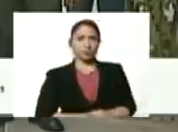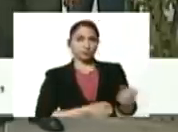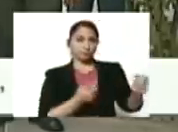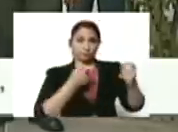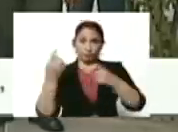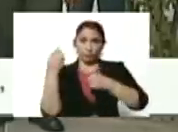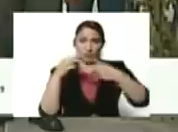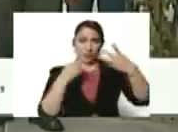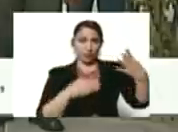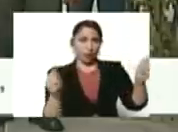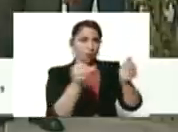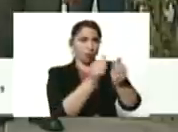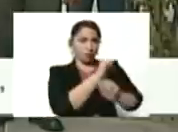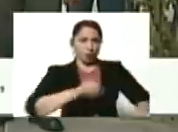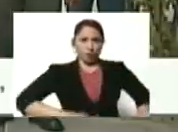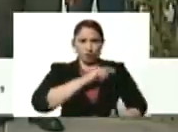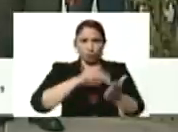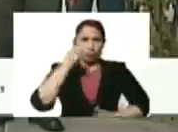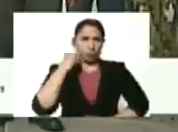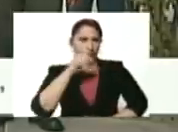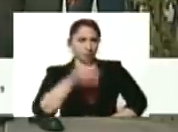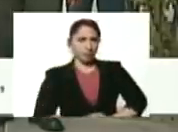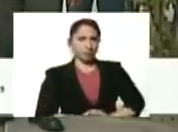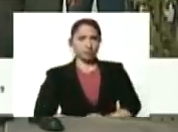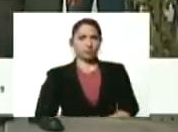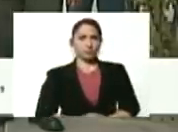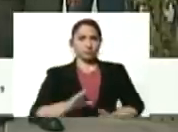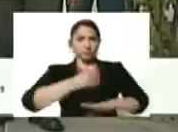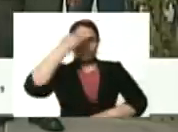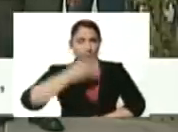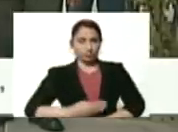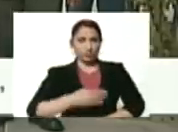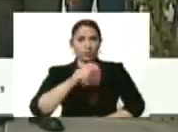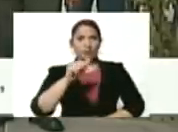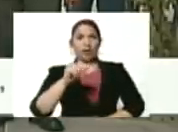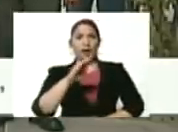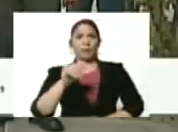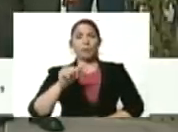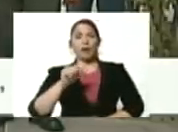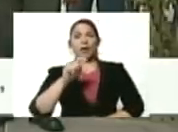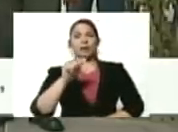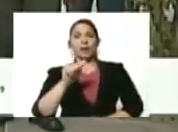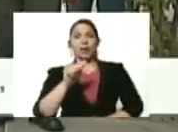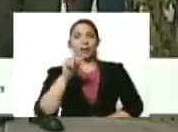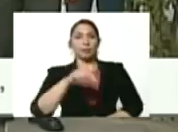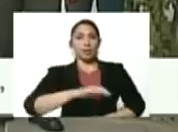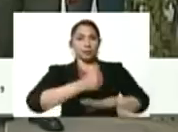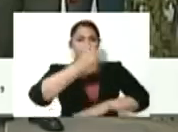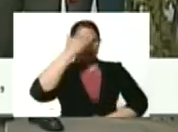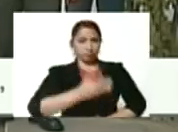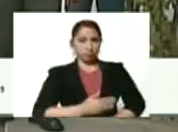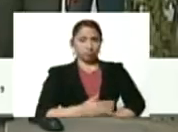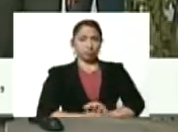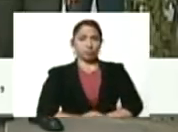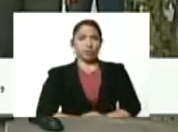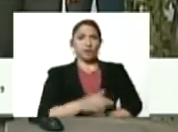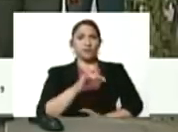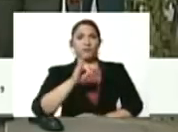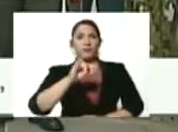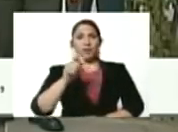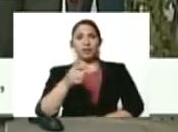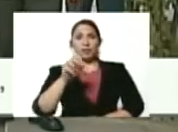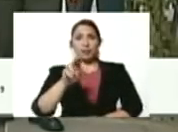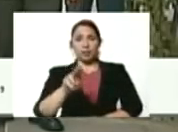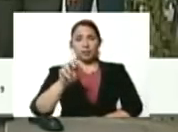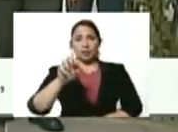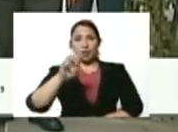bueno, aquí con la Fuerza Armada, por supuesto, mi general Marcano Tábata, mi general de división Higuera también, y el